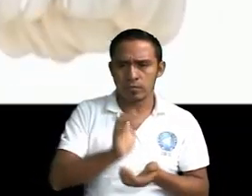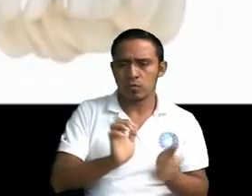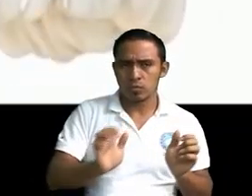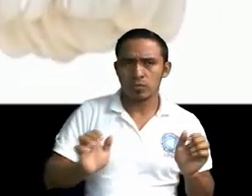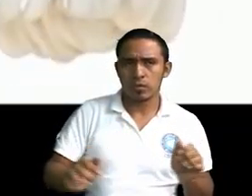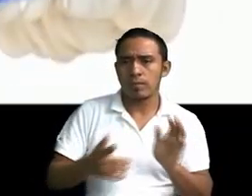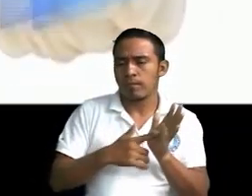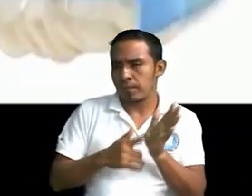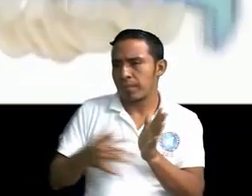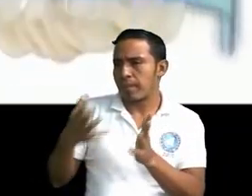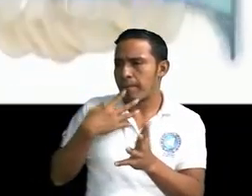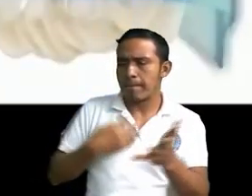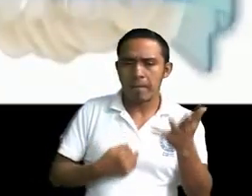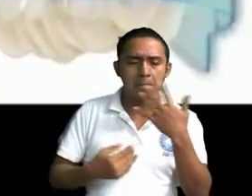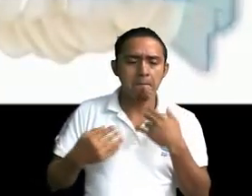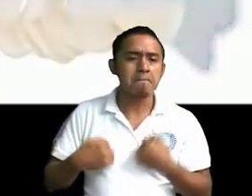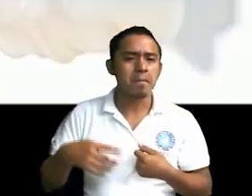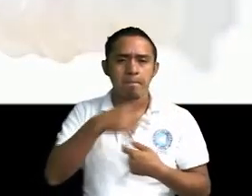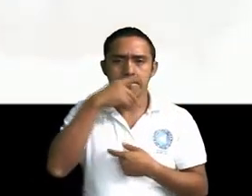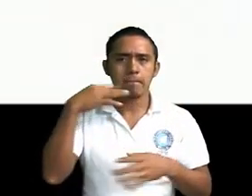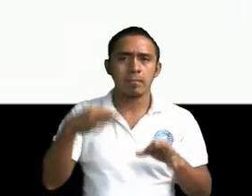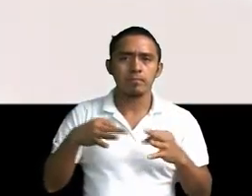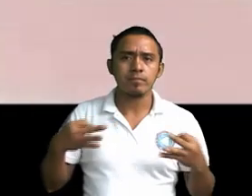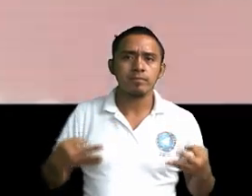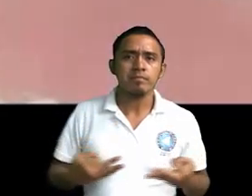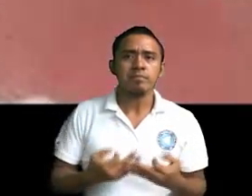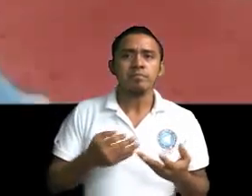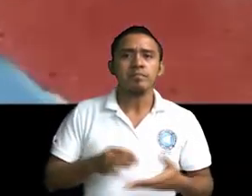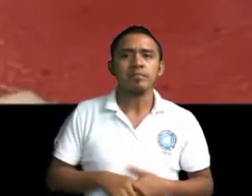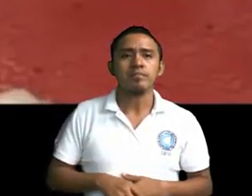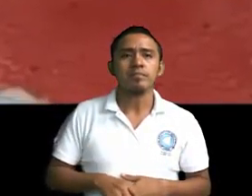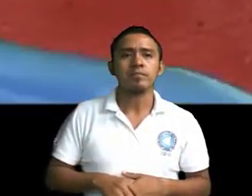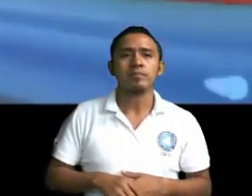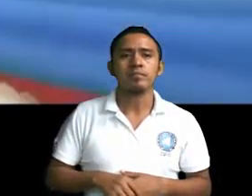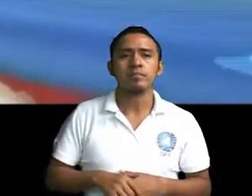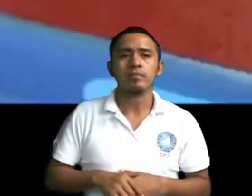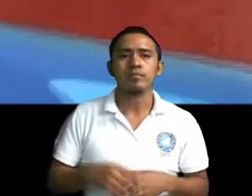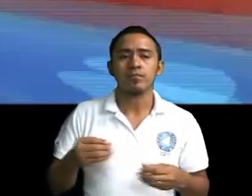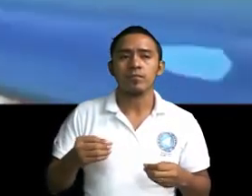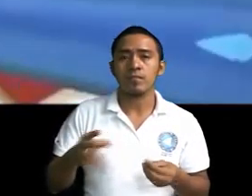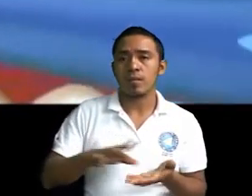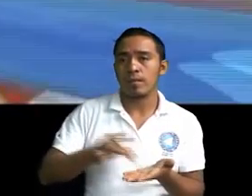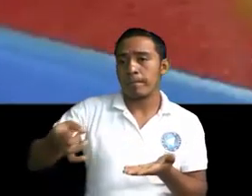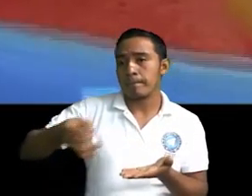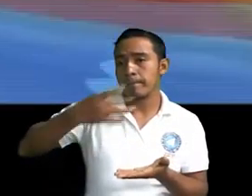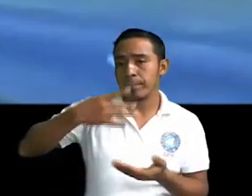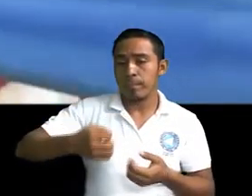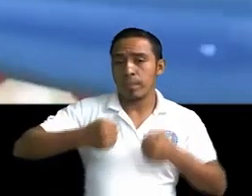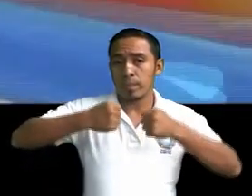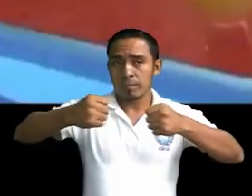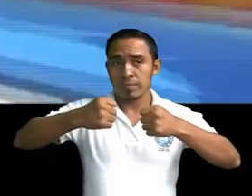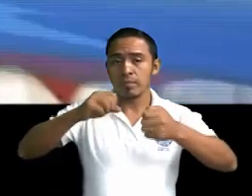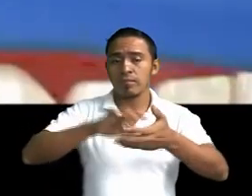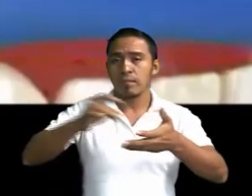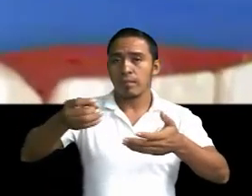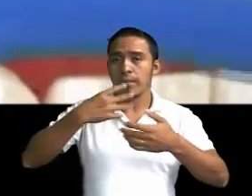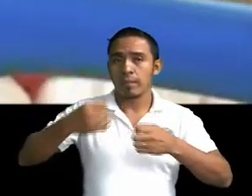me han dicho varios padres de familia que utilizan bastantes vitaminas e incluso esa vitamina